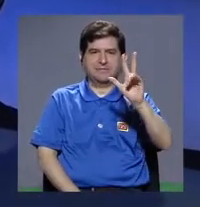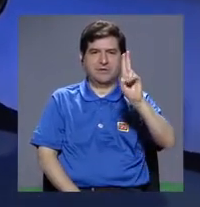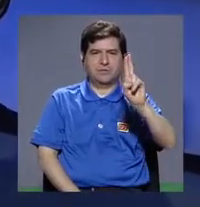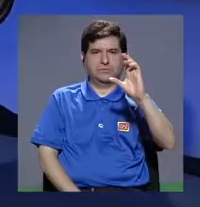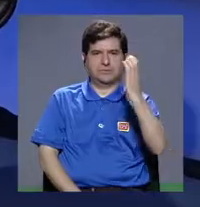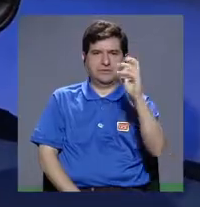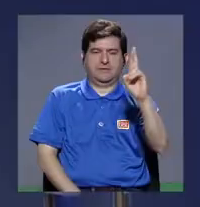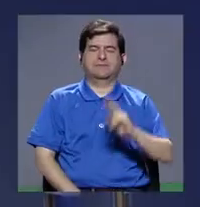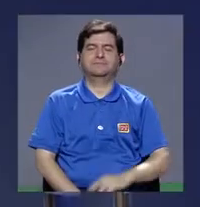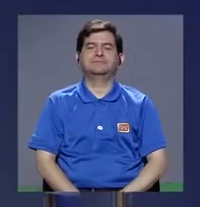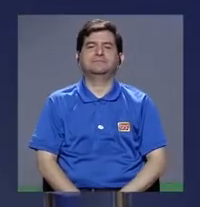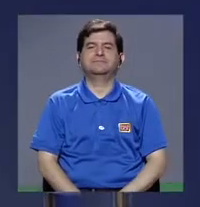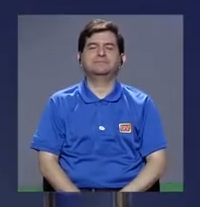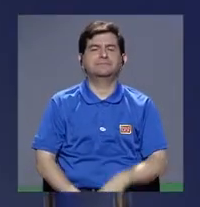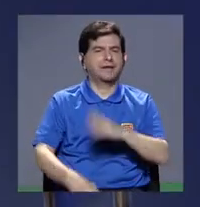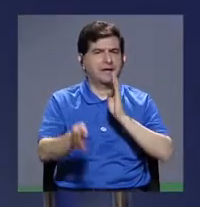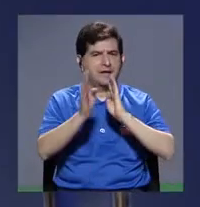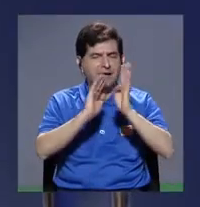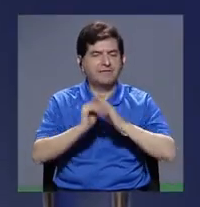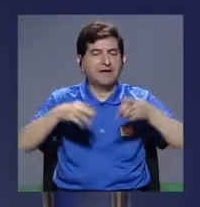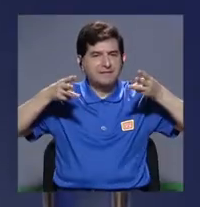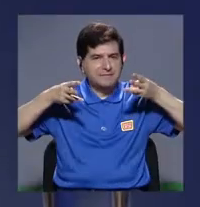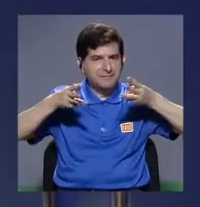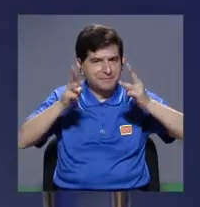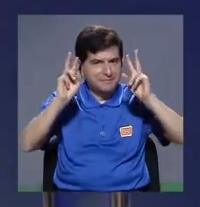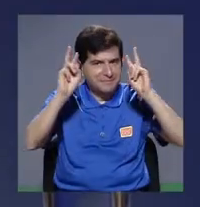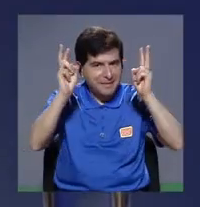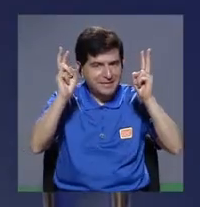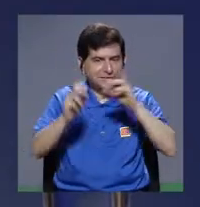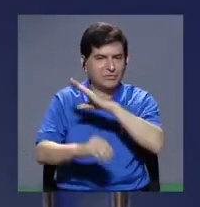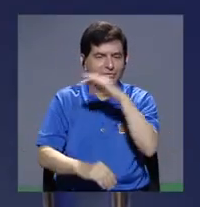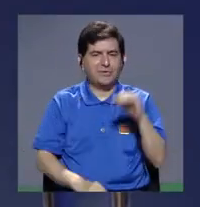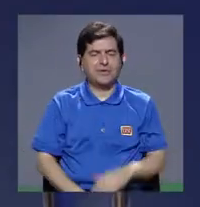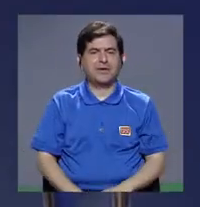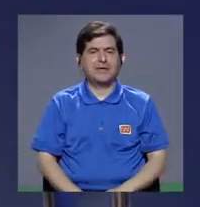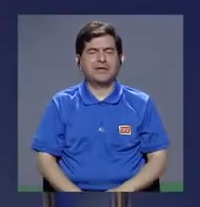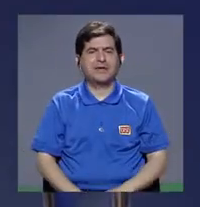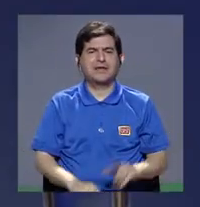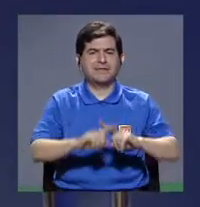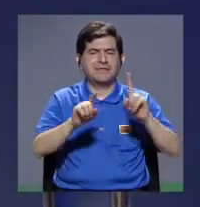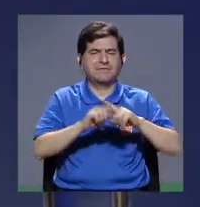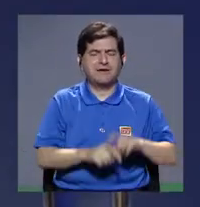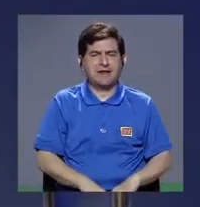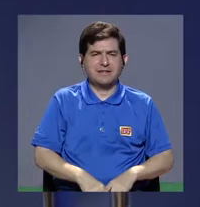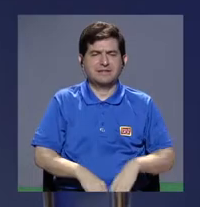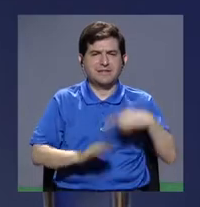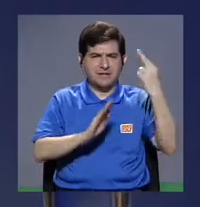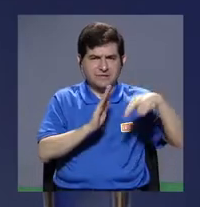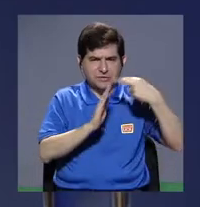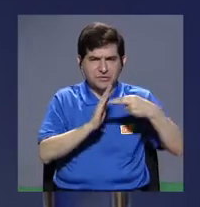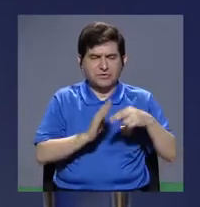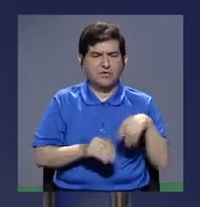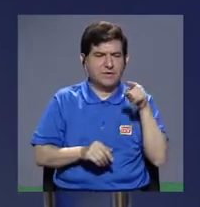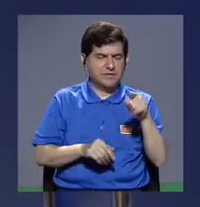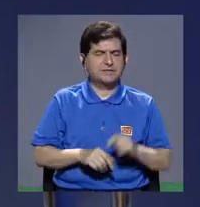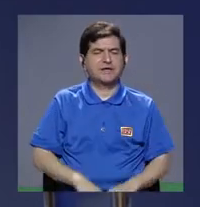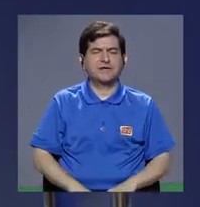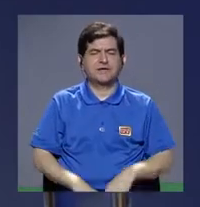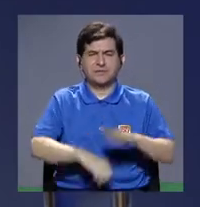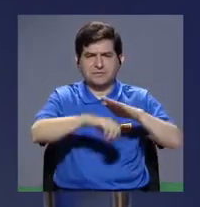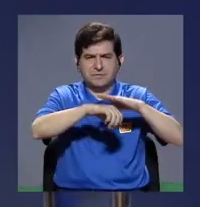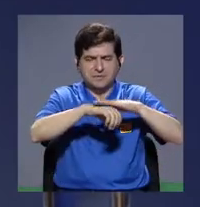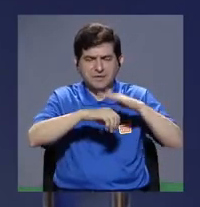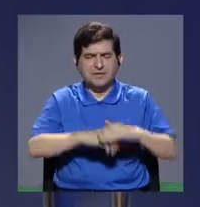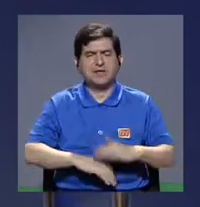15 usted conversamos sobre el método y sobre los personajes y como ellos te van llevando